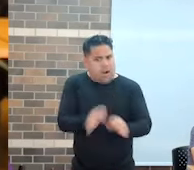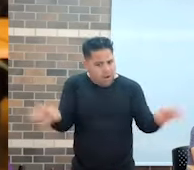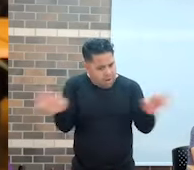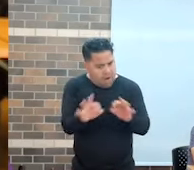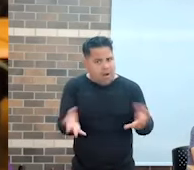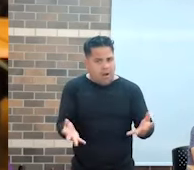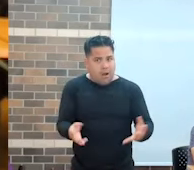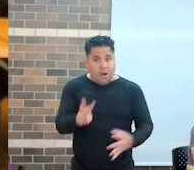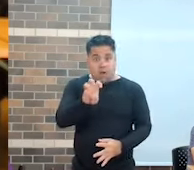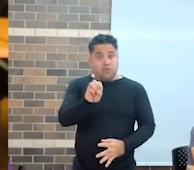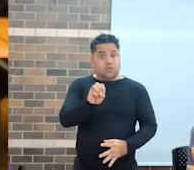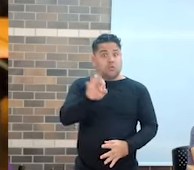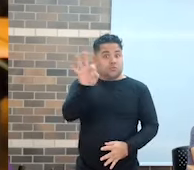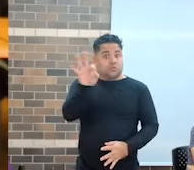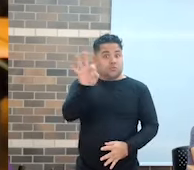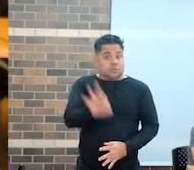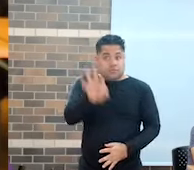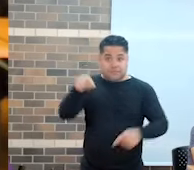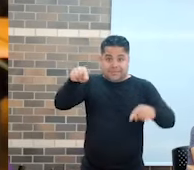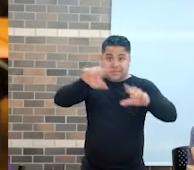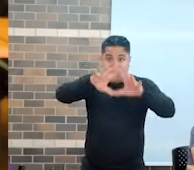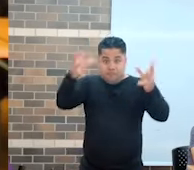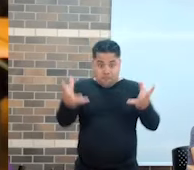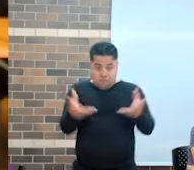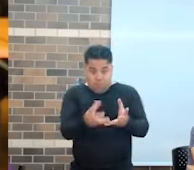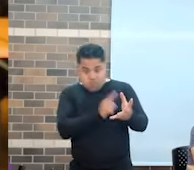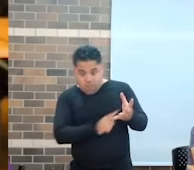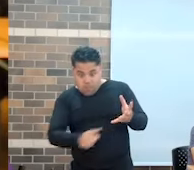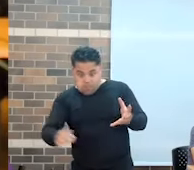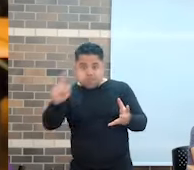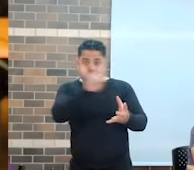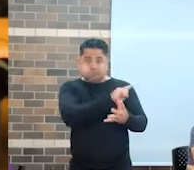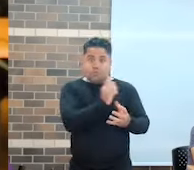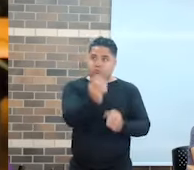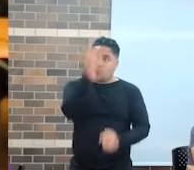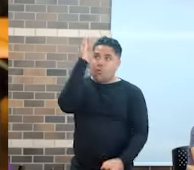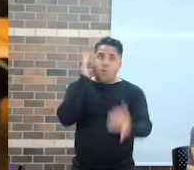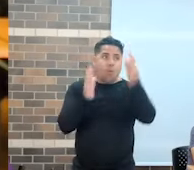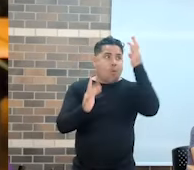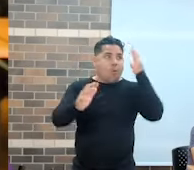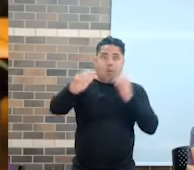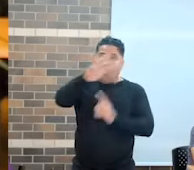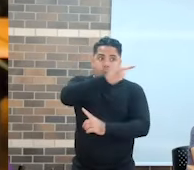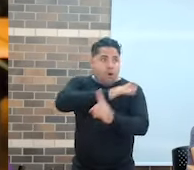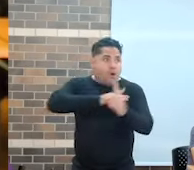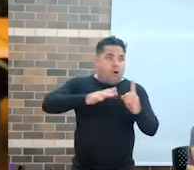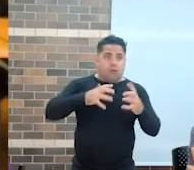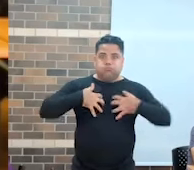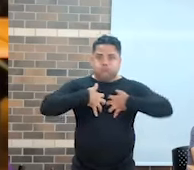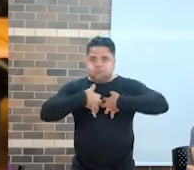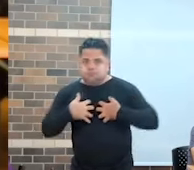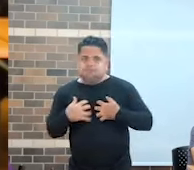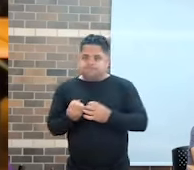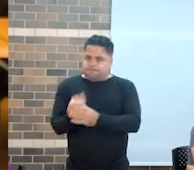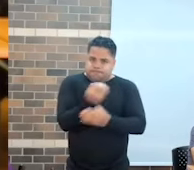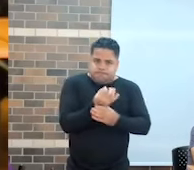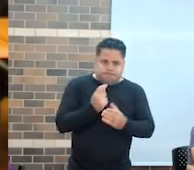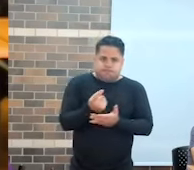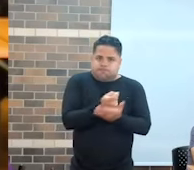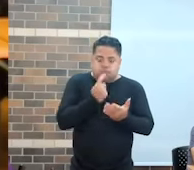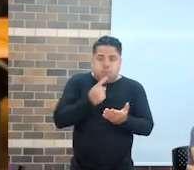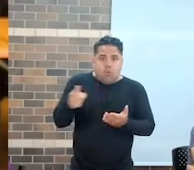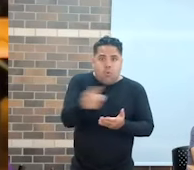el 80% de la biodiversidad del mundo ha sido conservada por los pueblos originarios, ¿sí? Y